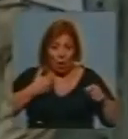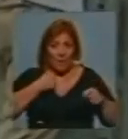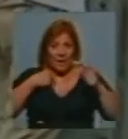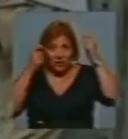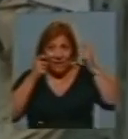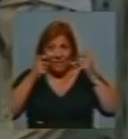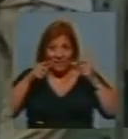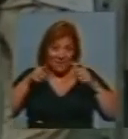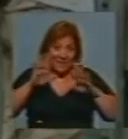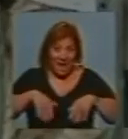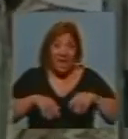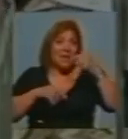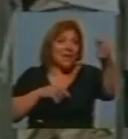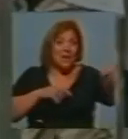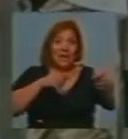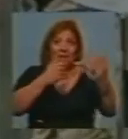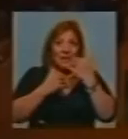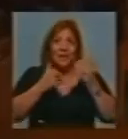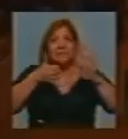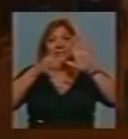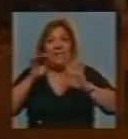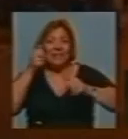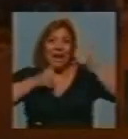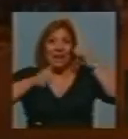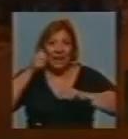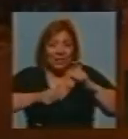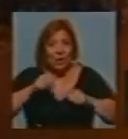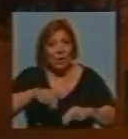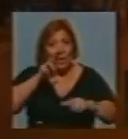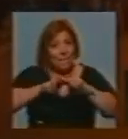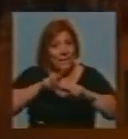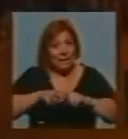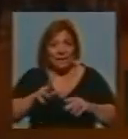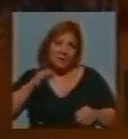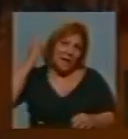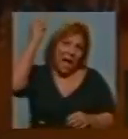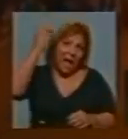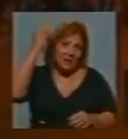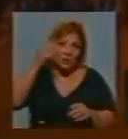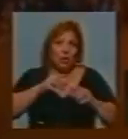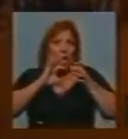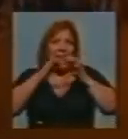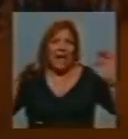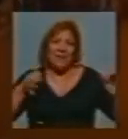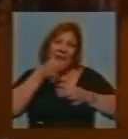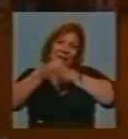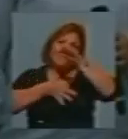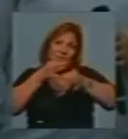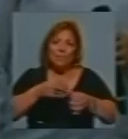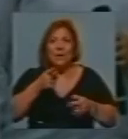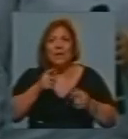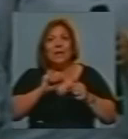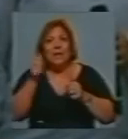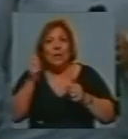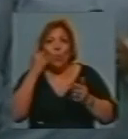opositores, al tiempo que otras 60 resultaron heridas. Este martes, Maduro encabezó un acto transmitido en cadena nacional y dijo que se logró evitar